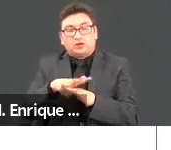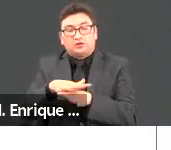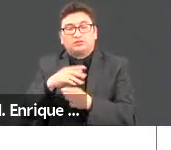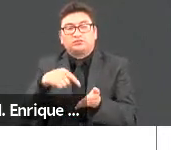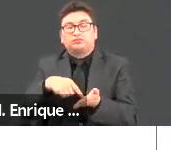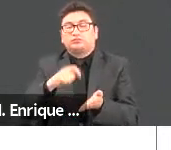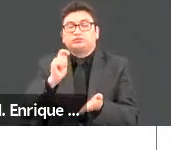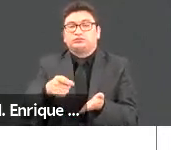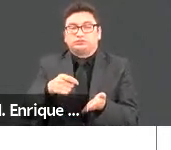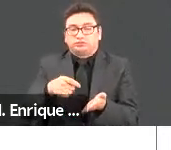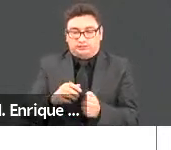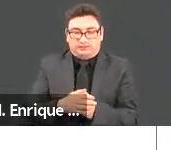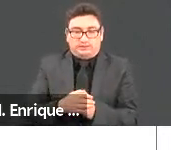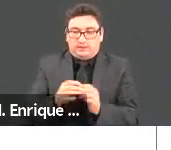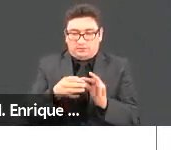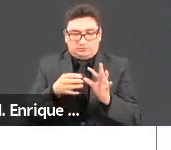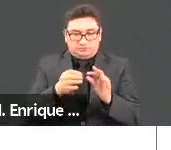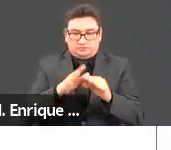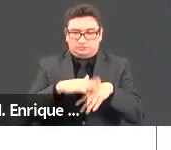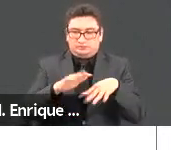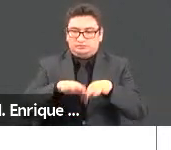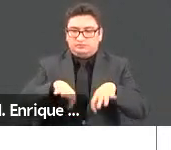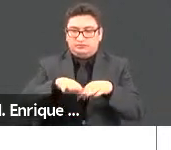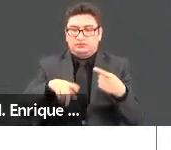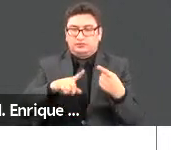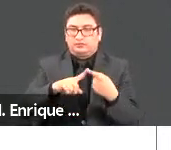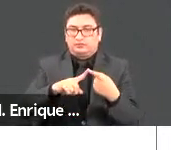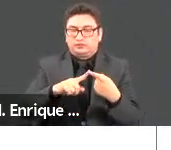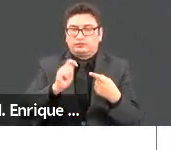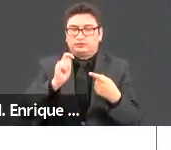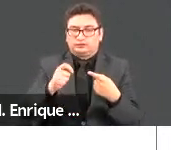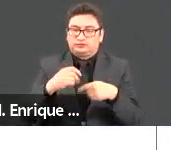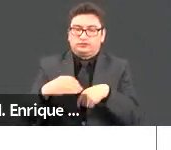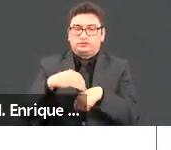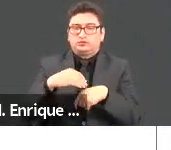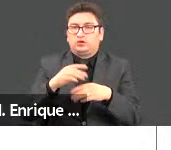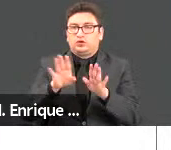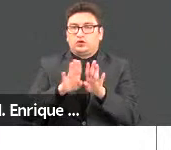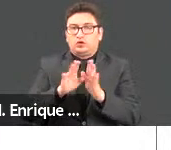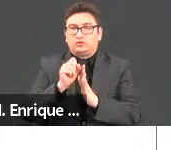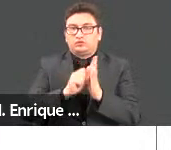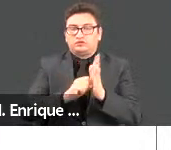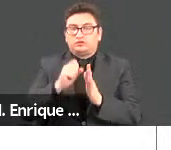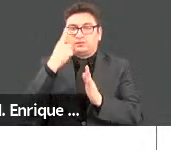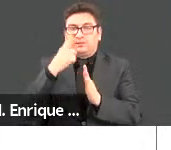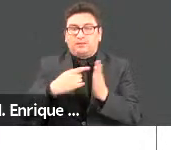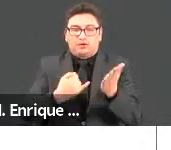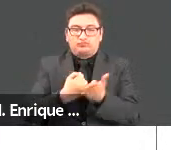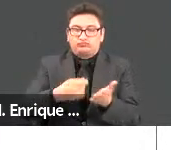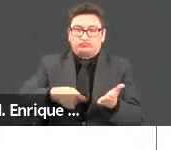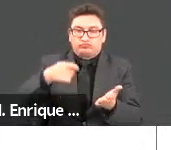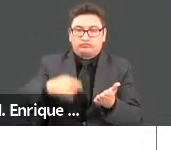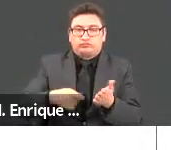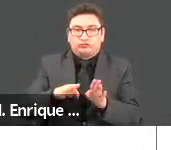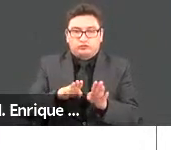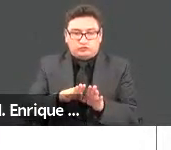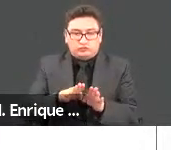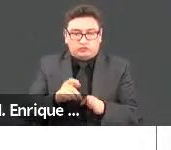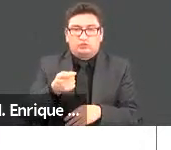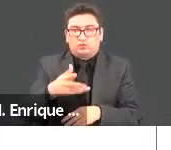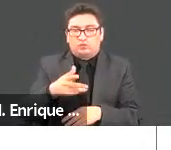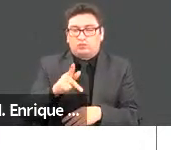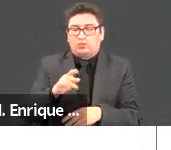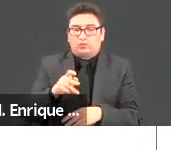rápidamente para destacar. Primero, se incorporó un nuevo sistema de integración de jurisprudencia denominado por